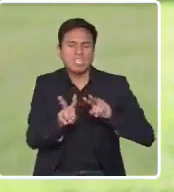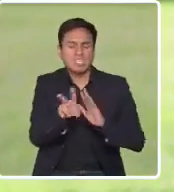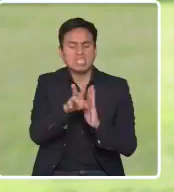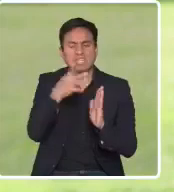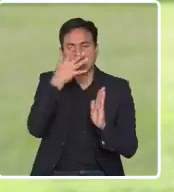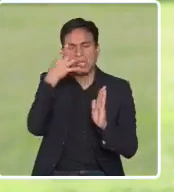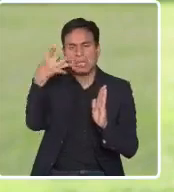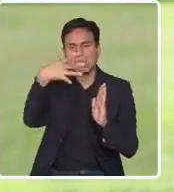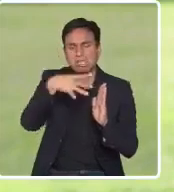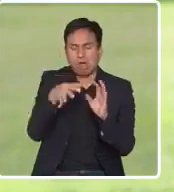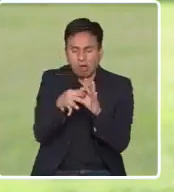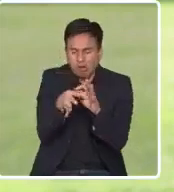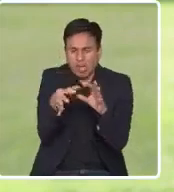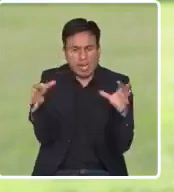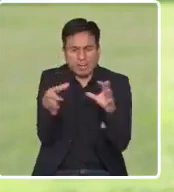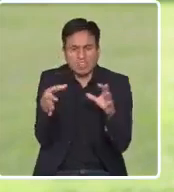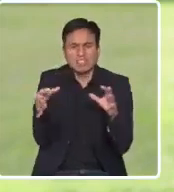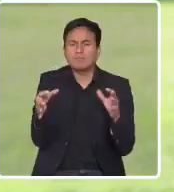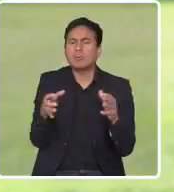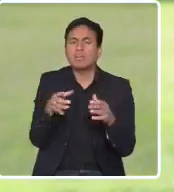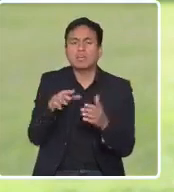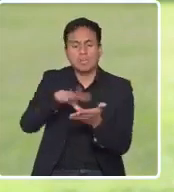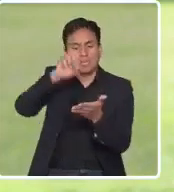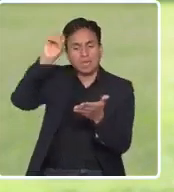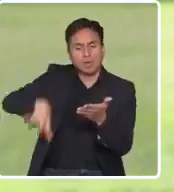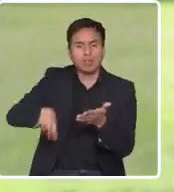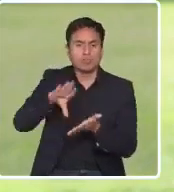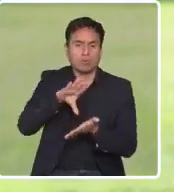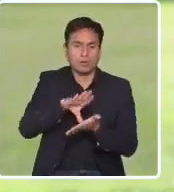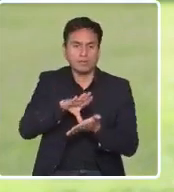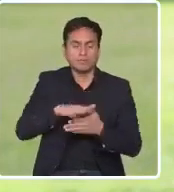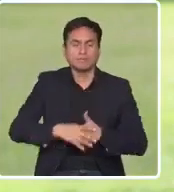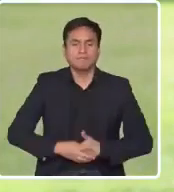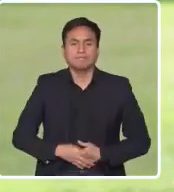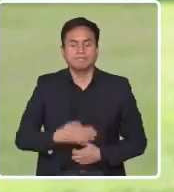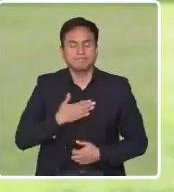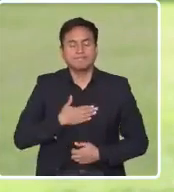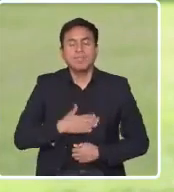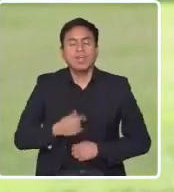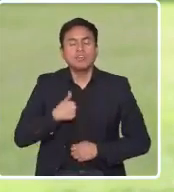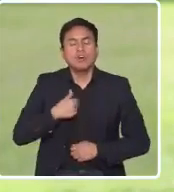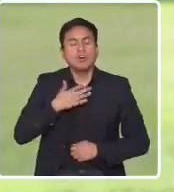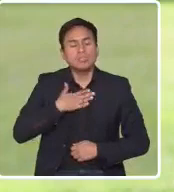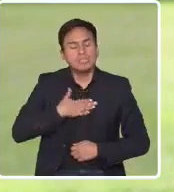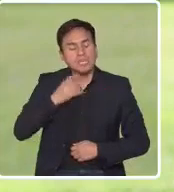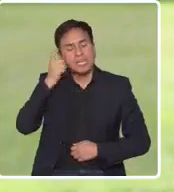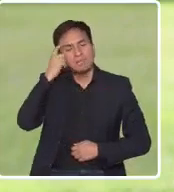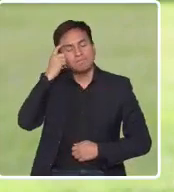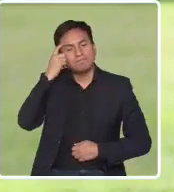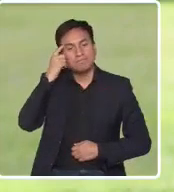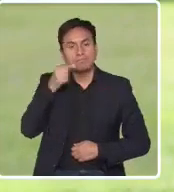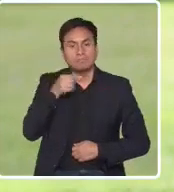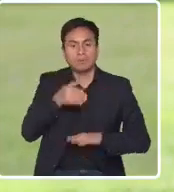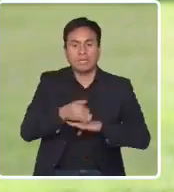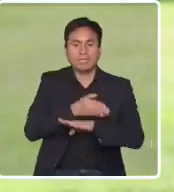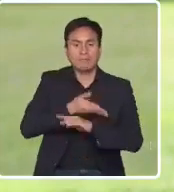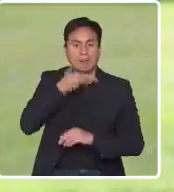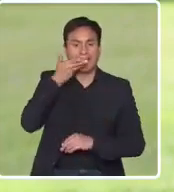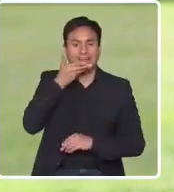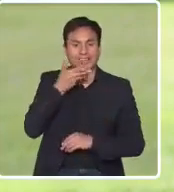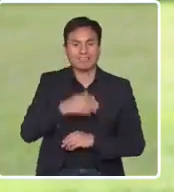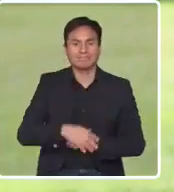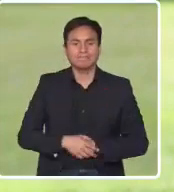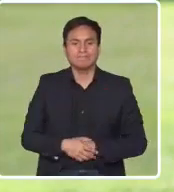estos delitos gravísimos que queremos erradicar de nuestro país. Yo quisiera, en ese sentido, antes de terminar estas